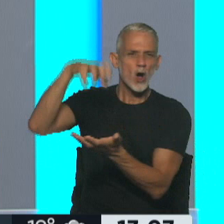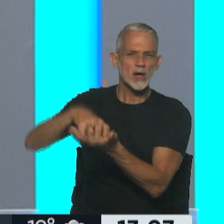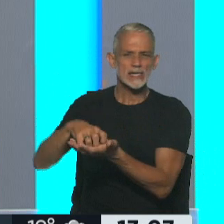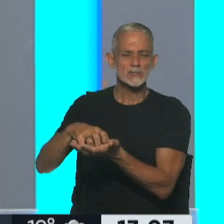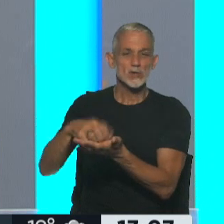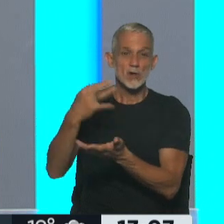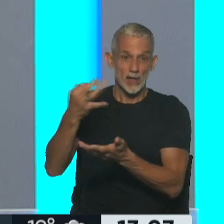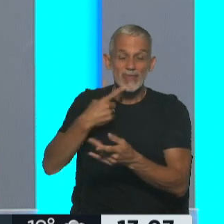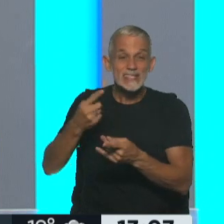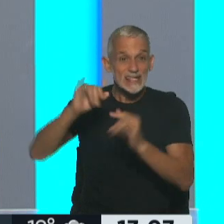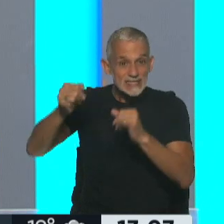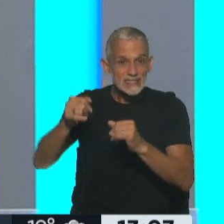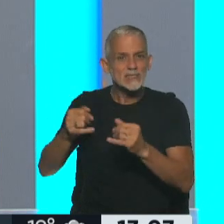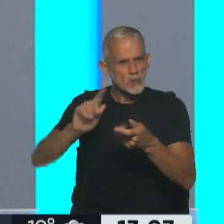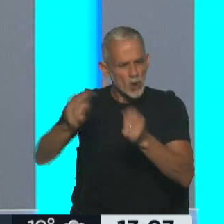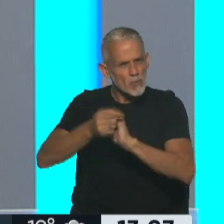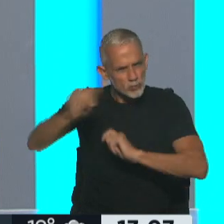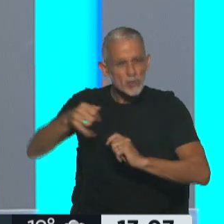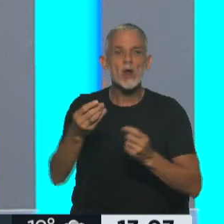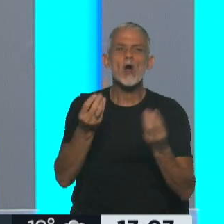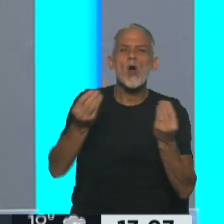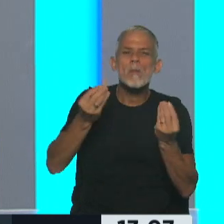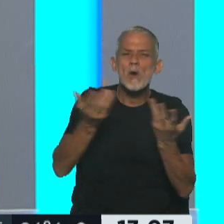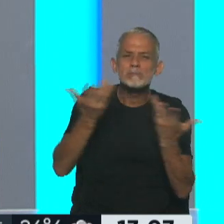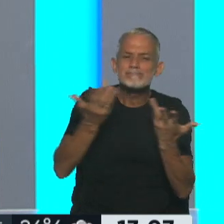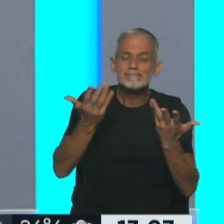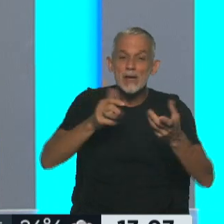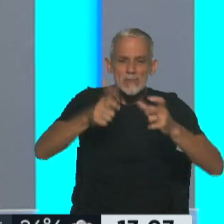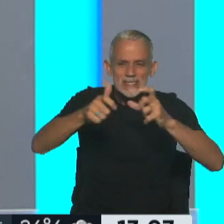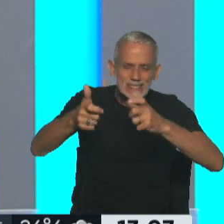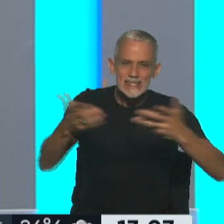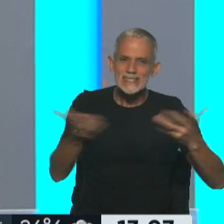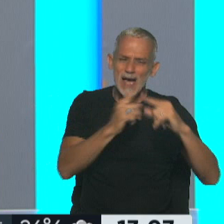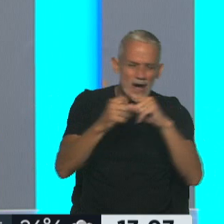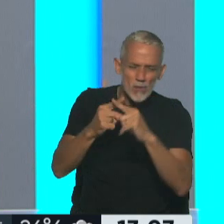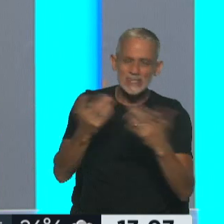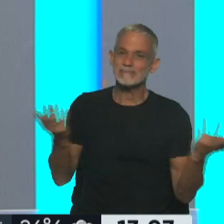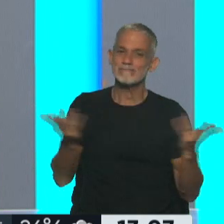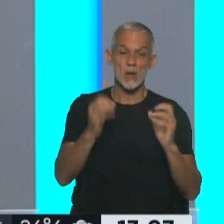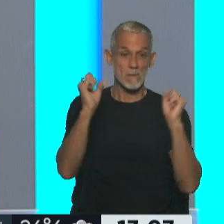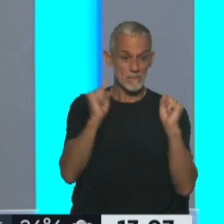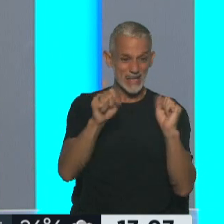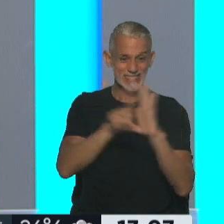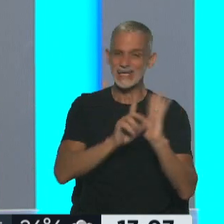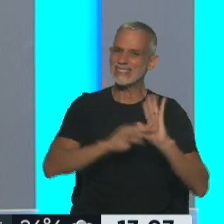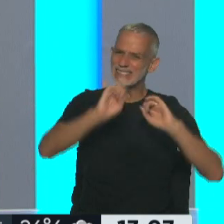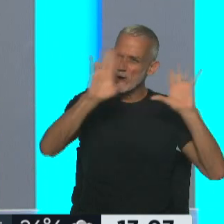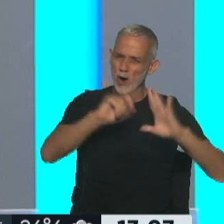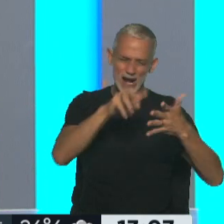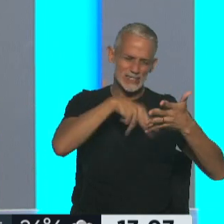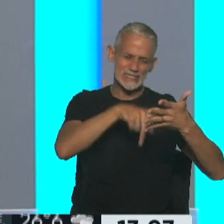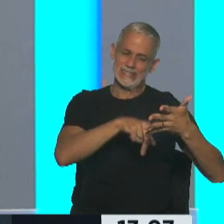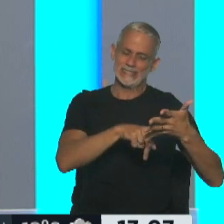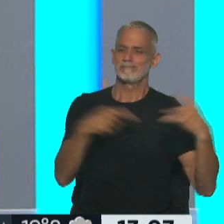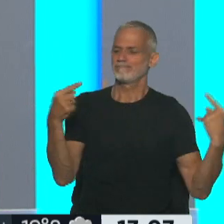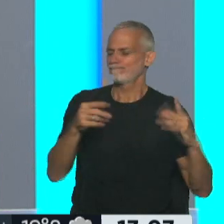que modificarlo, hay que ver el cómo. Ahí está la discusión, y como no quedó claro en el proyecto de ley de bases, claro, directamente la oposición